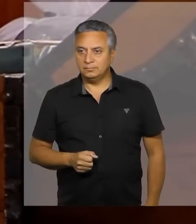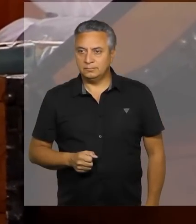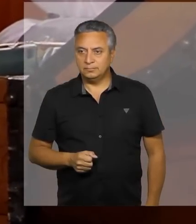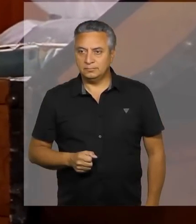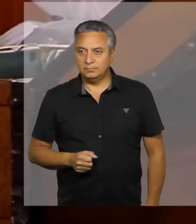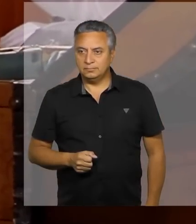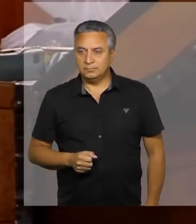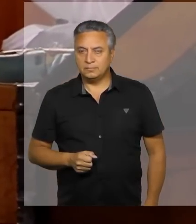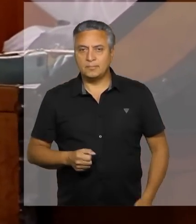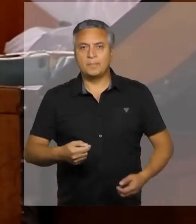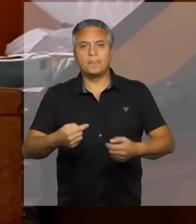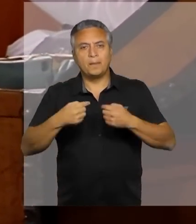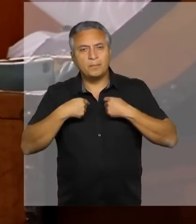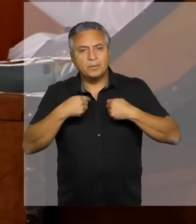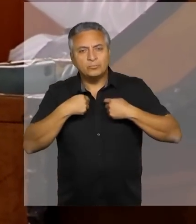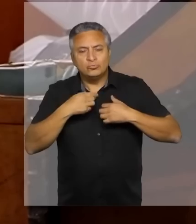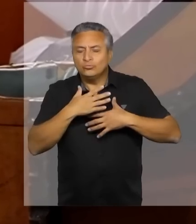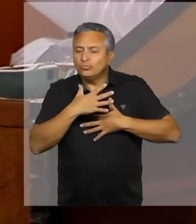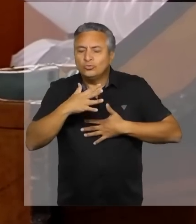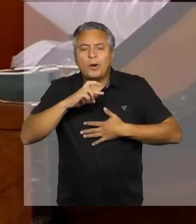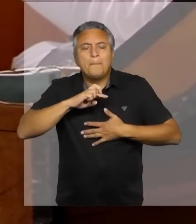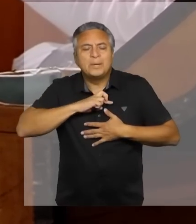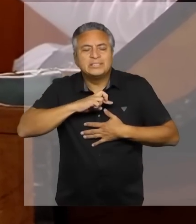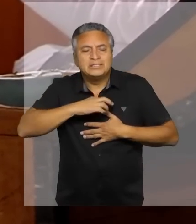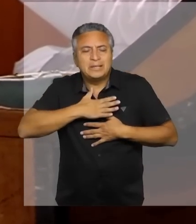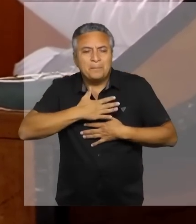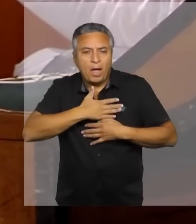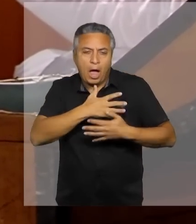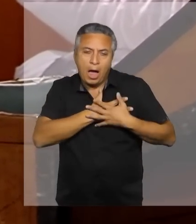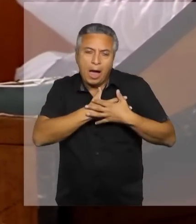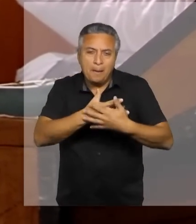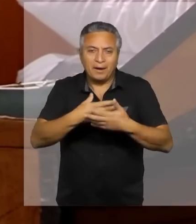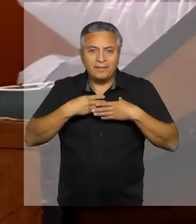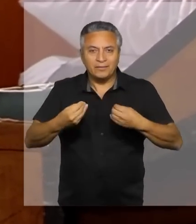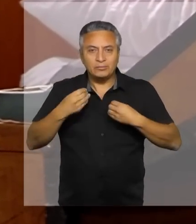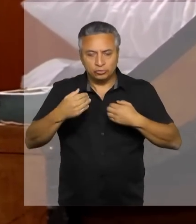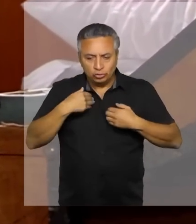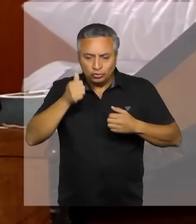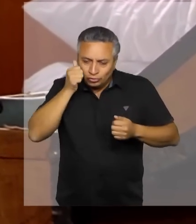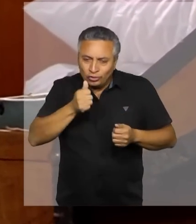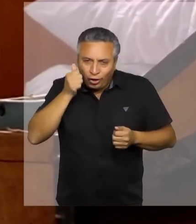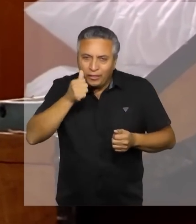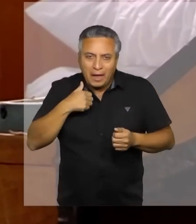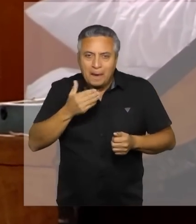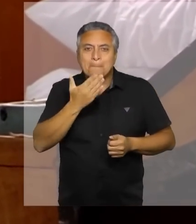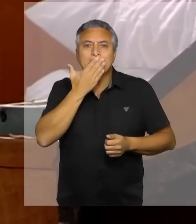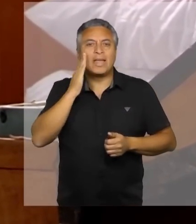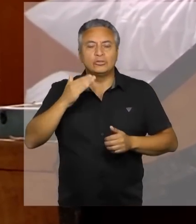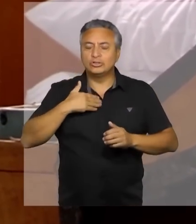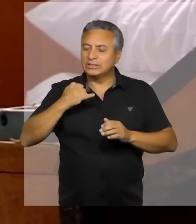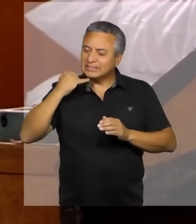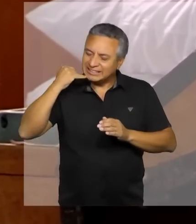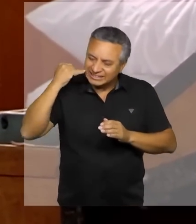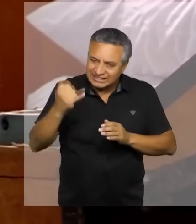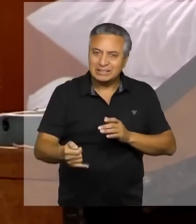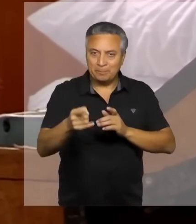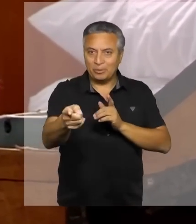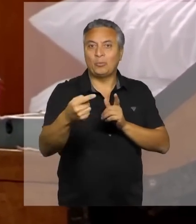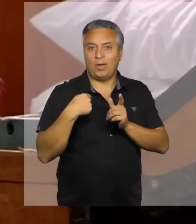Me hace tan bien amarte, Pachita mía, que cada día quiero ser el mejor para que siempre quieras estar